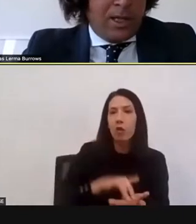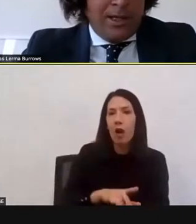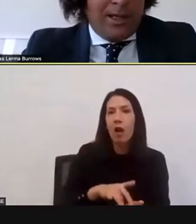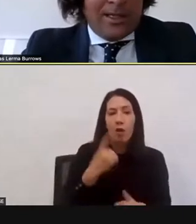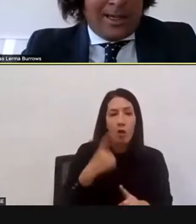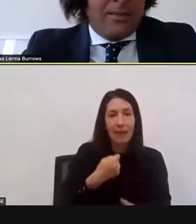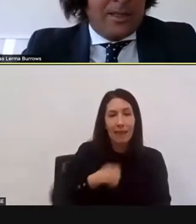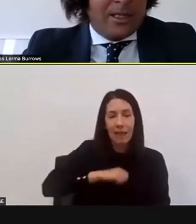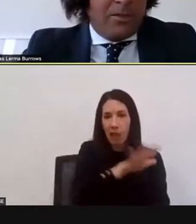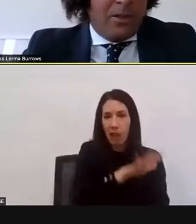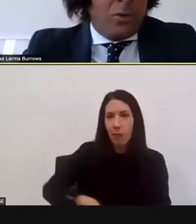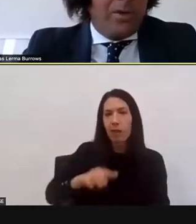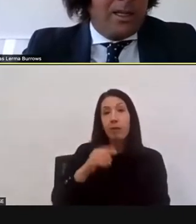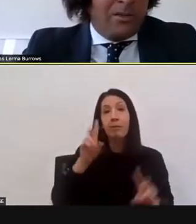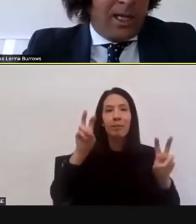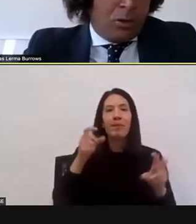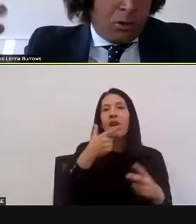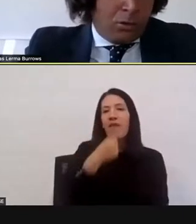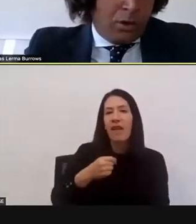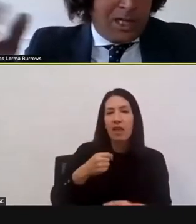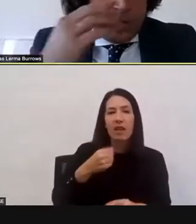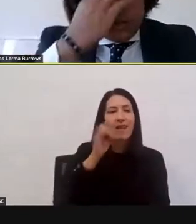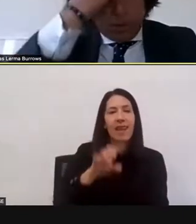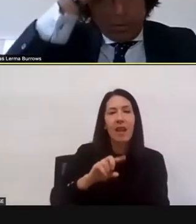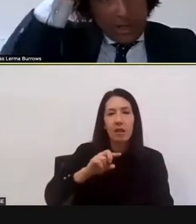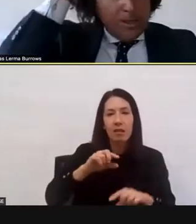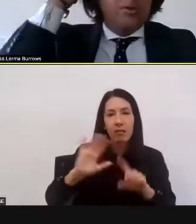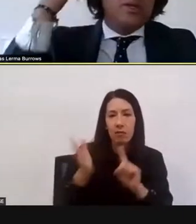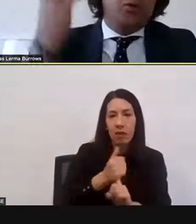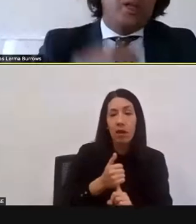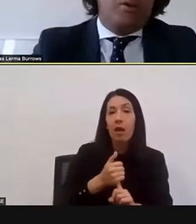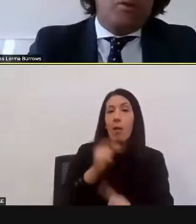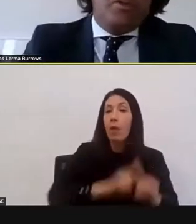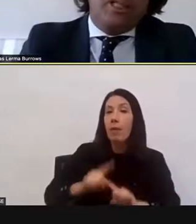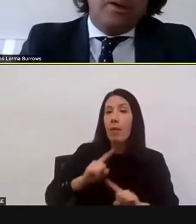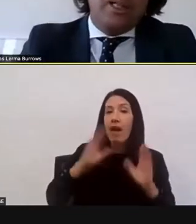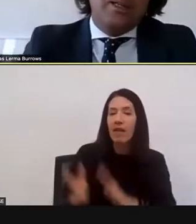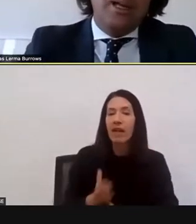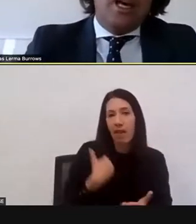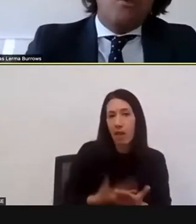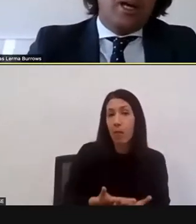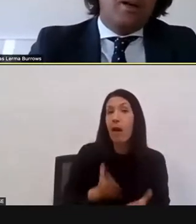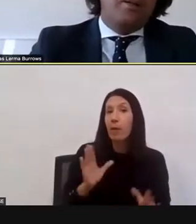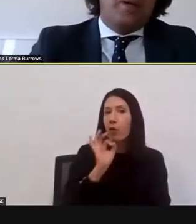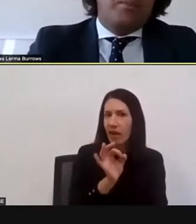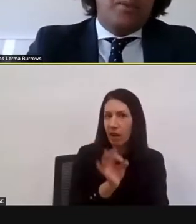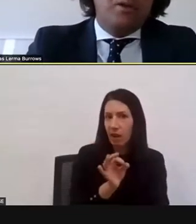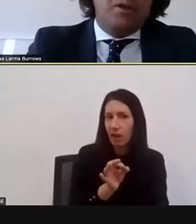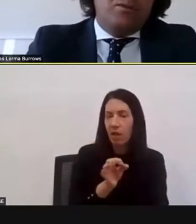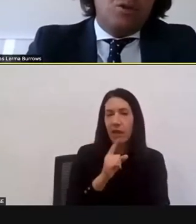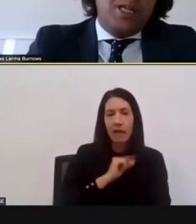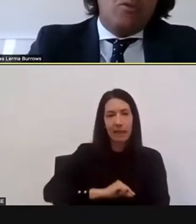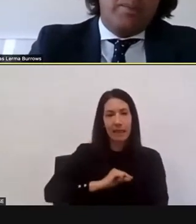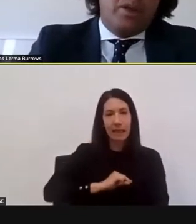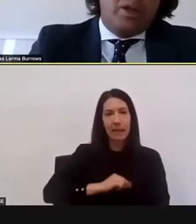nacional, es relativamente sencillo poder identificarlos. Otra cuestión es la fase de prueba, donde se puede hacer o no. Pero efectivamente hay una percepción,